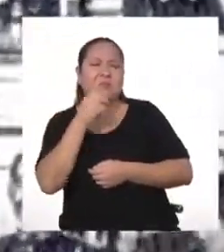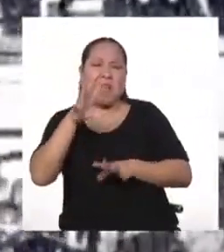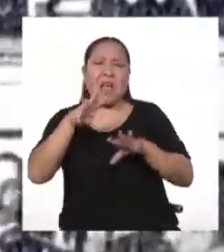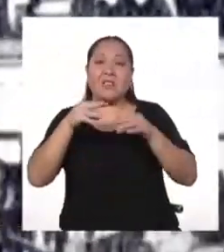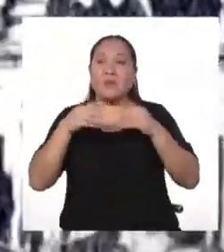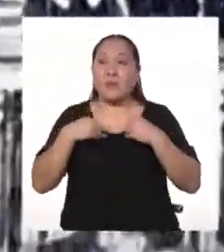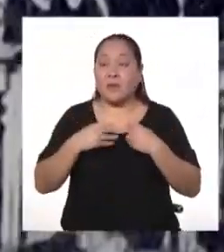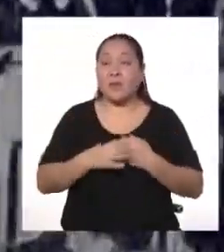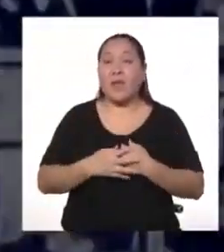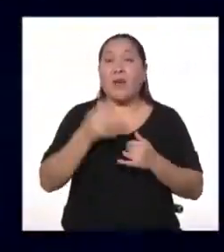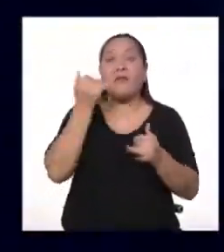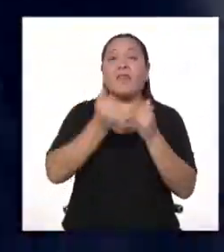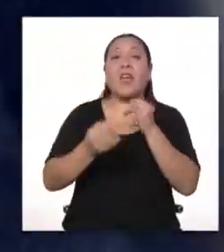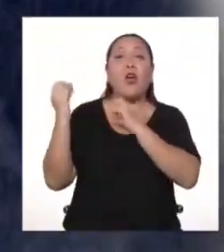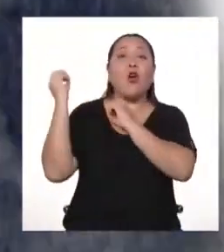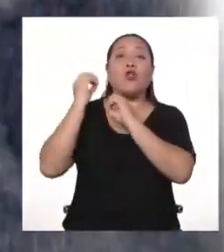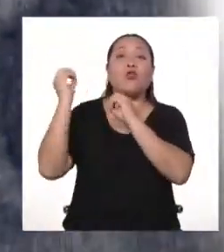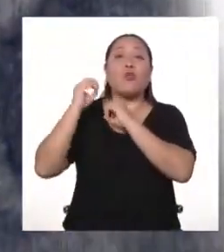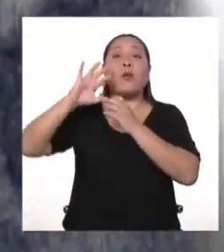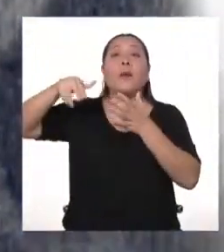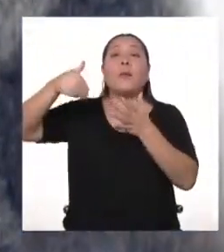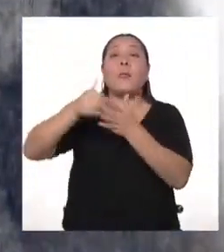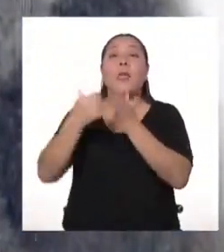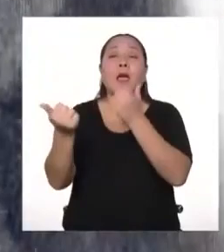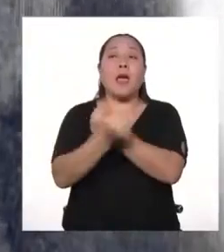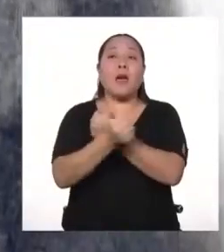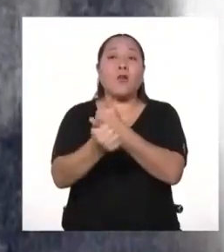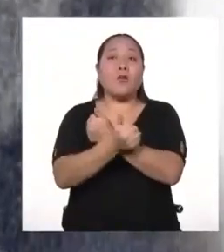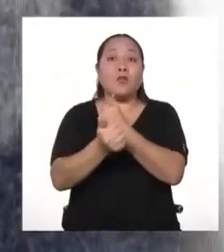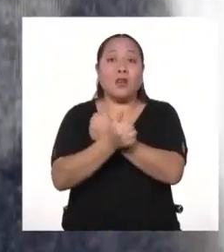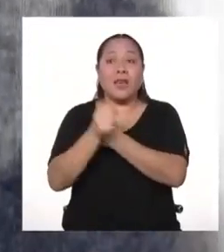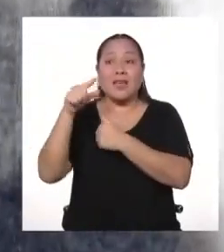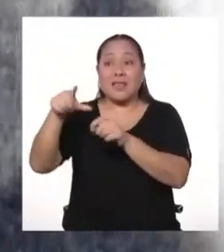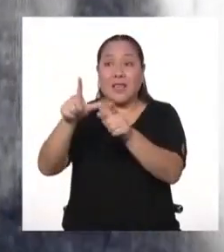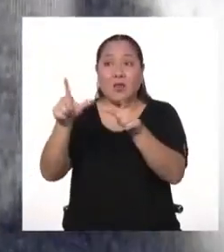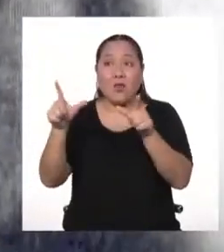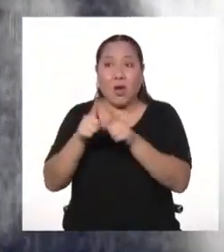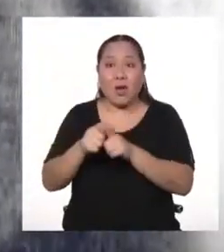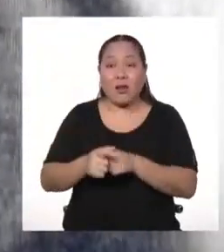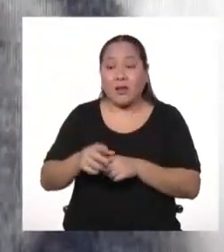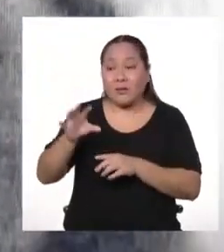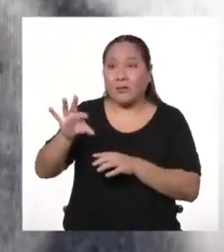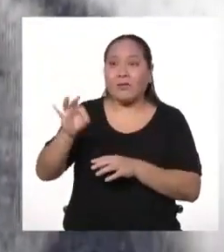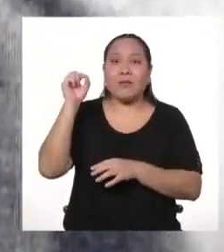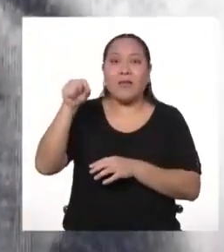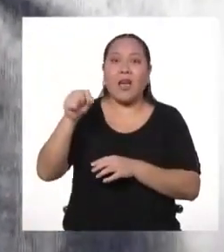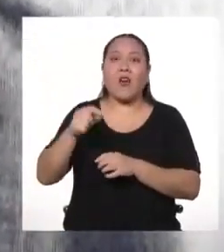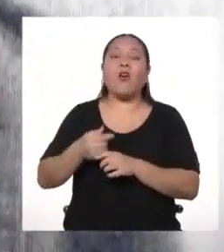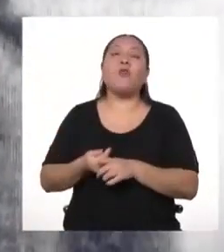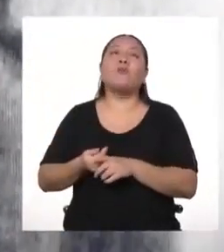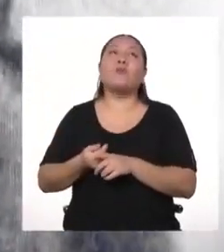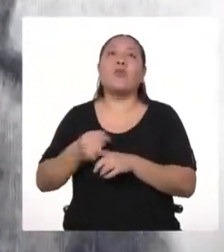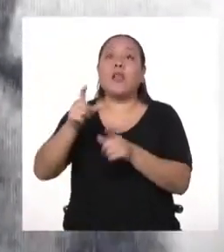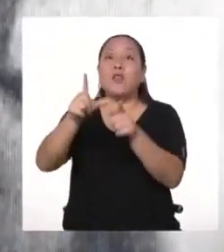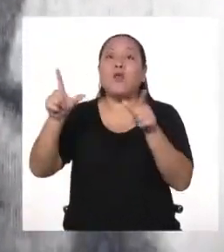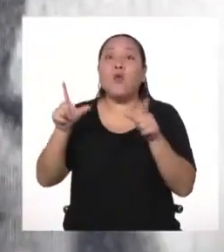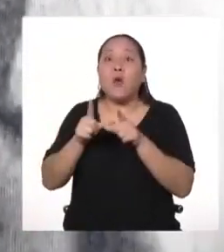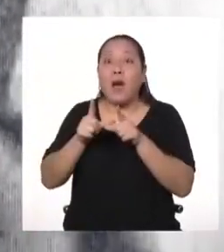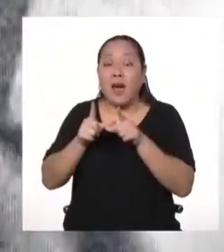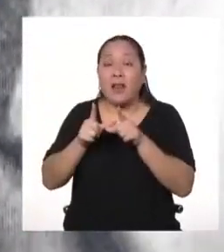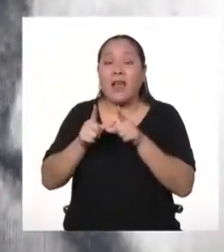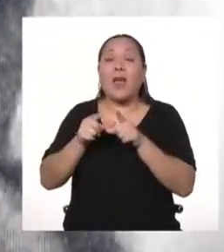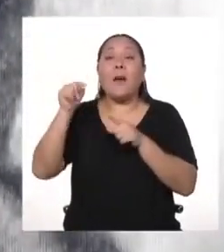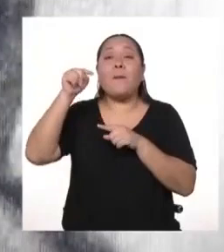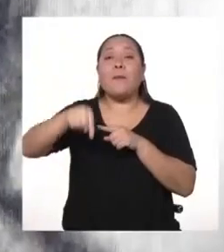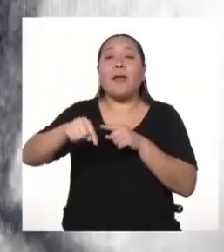A fines de octubre llega a Ayacucho, ciudad escogida como sede del Congreso Regional del Centro.